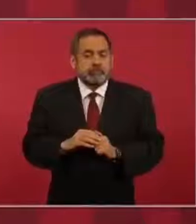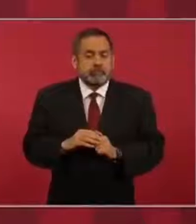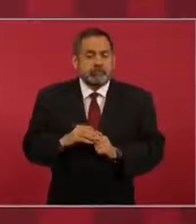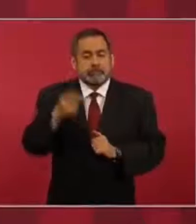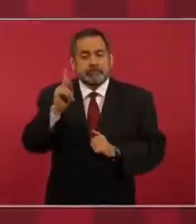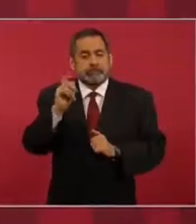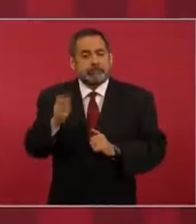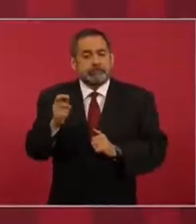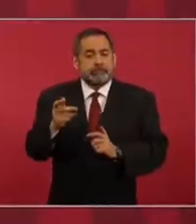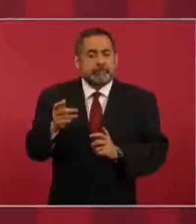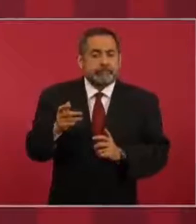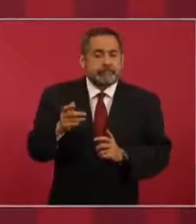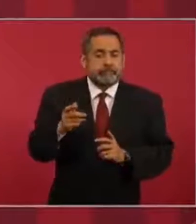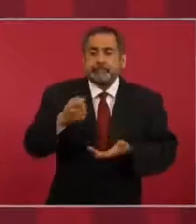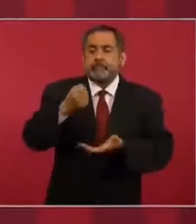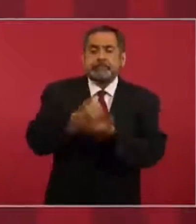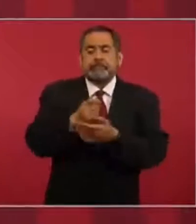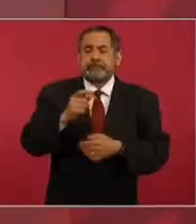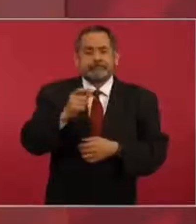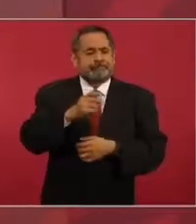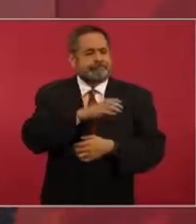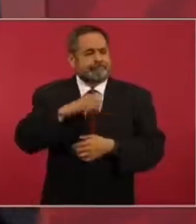pero eso lo aprobó el Congreso